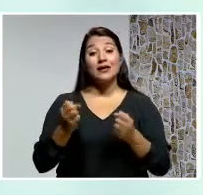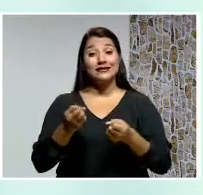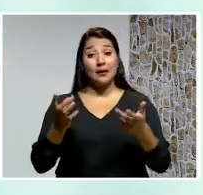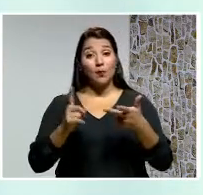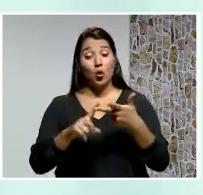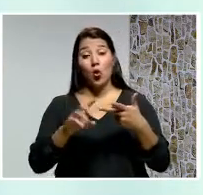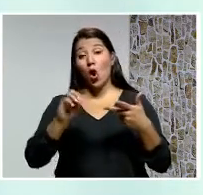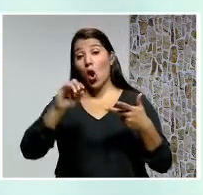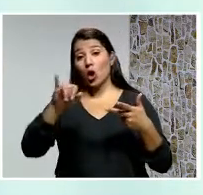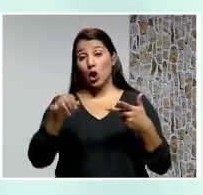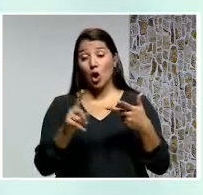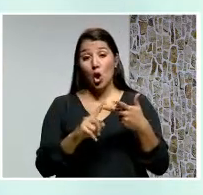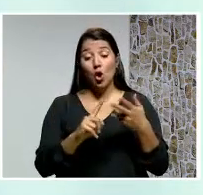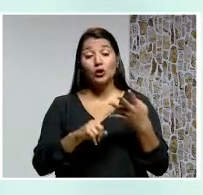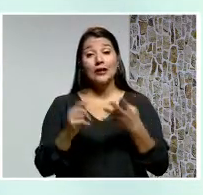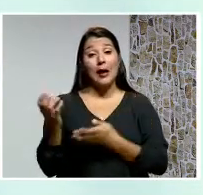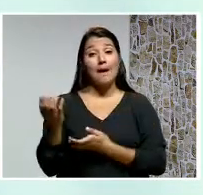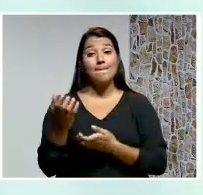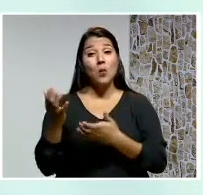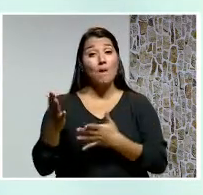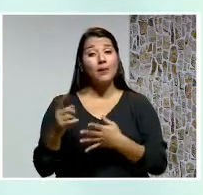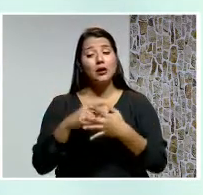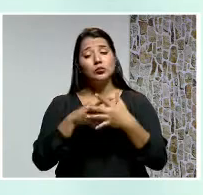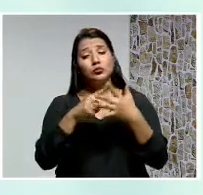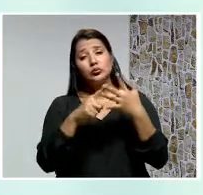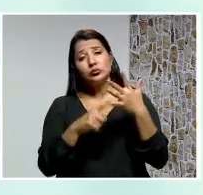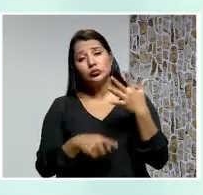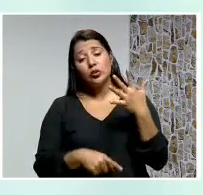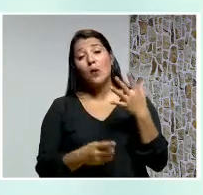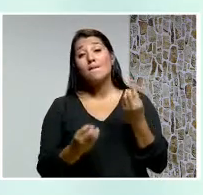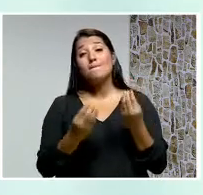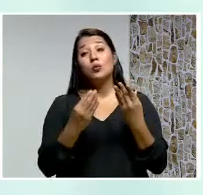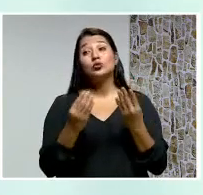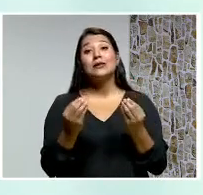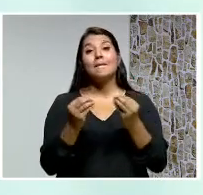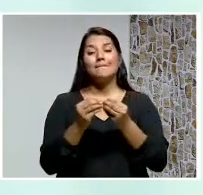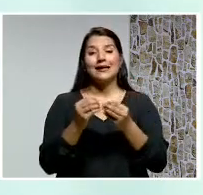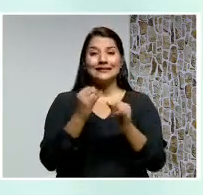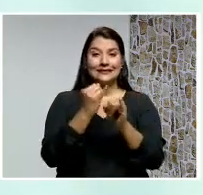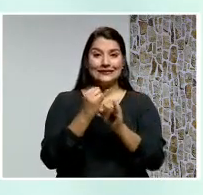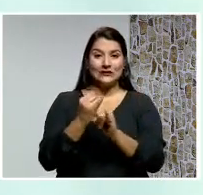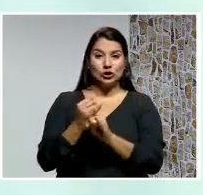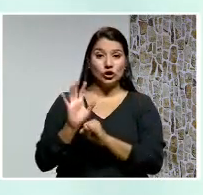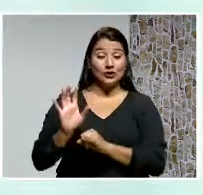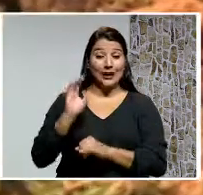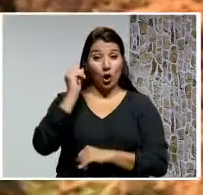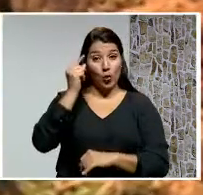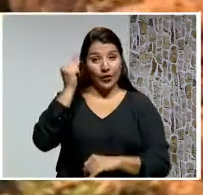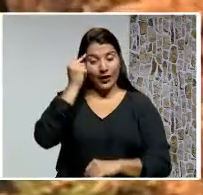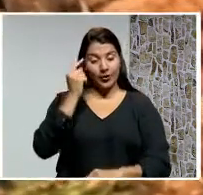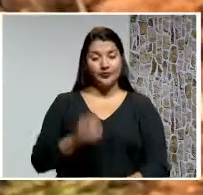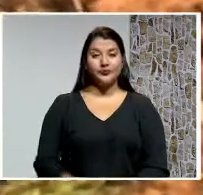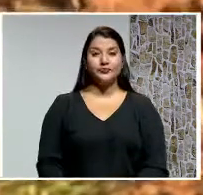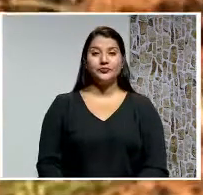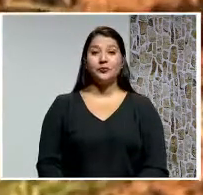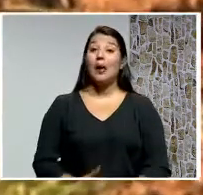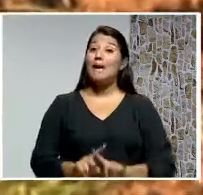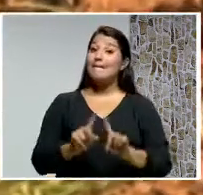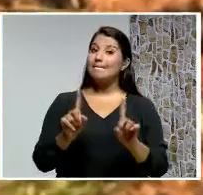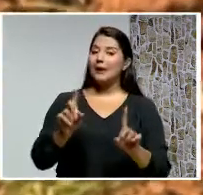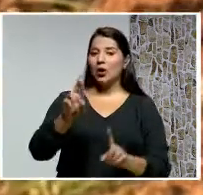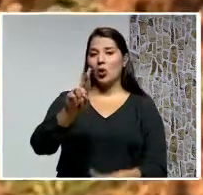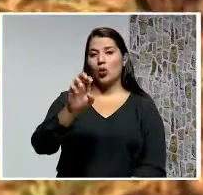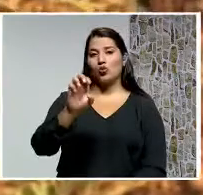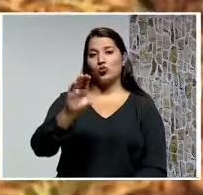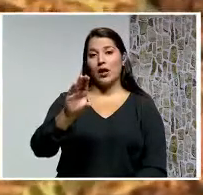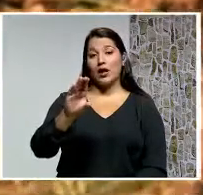Investigación Judicial, bomberos y muchas otras unidades gubernamentales. Sin embargo, Recope pretende